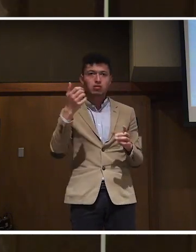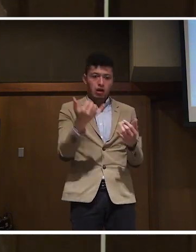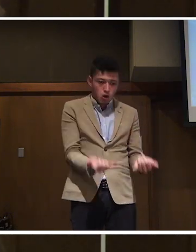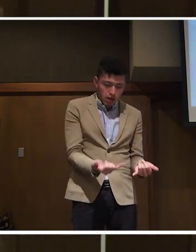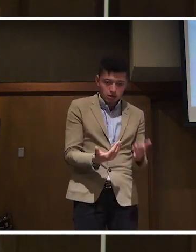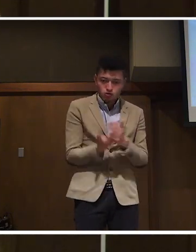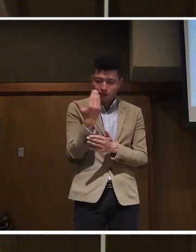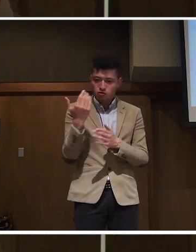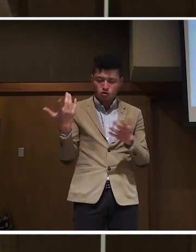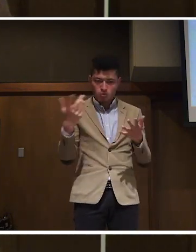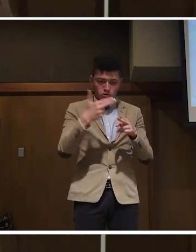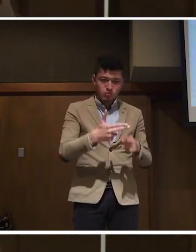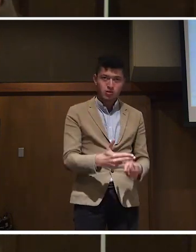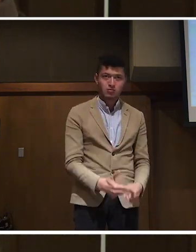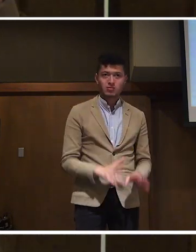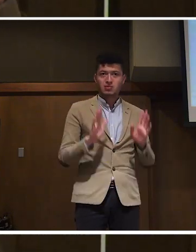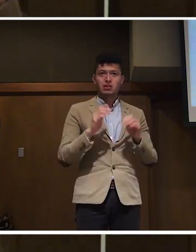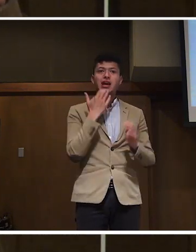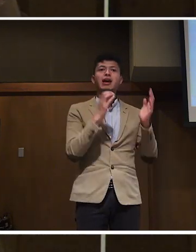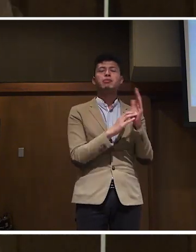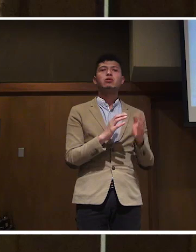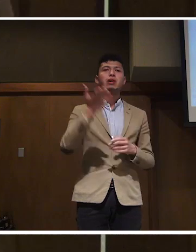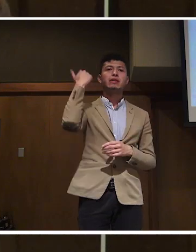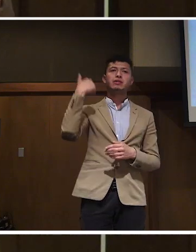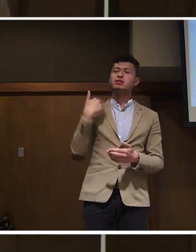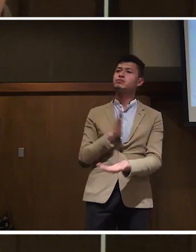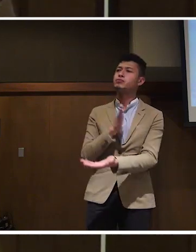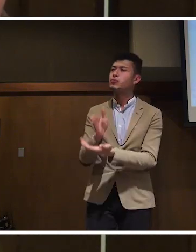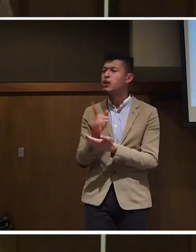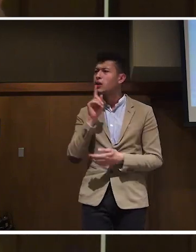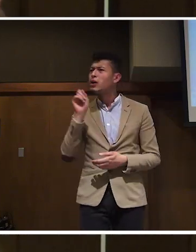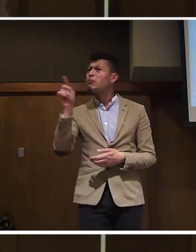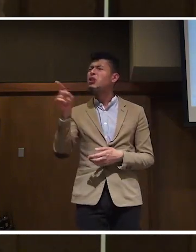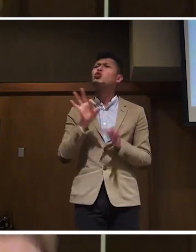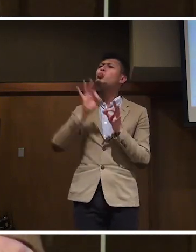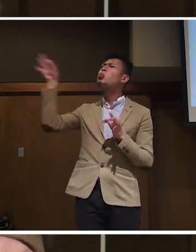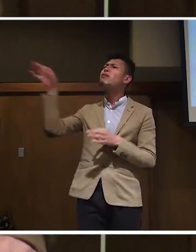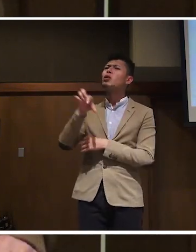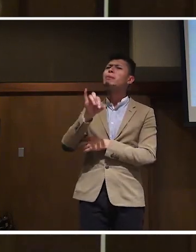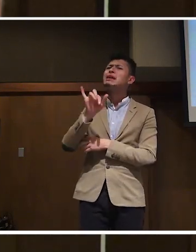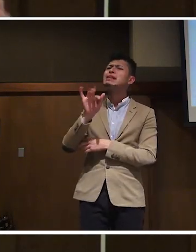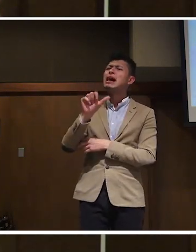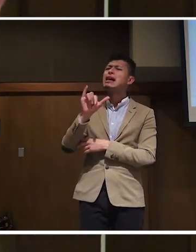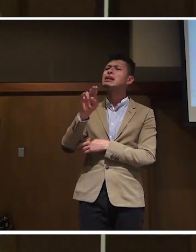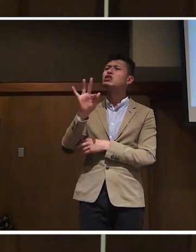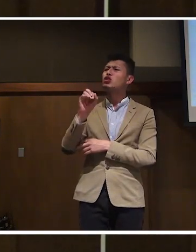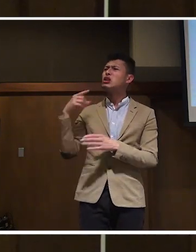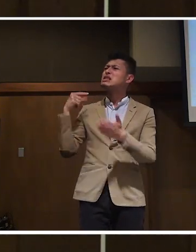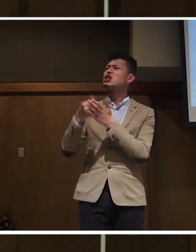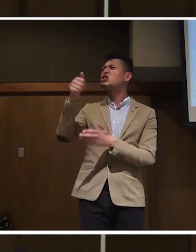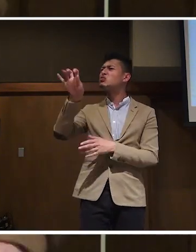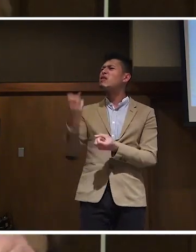ese catálogo uno podía hacer algo que no puede hacer en el catálogo general, por ejemplo, preguntar cuántos libros se publicaron en Pitalita en el siglo XIX, cuántos libros se publicaron